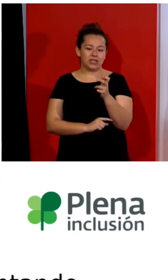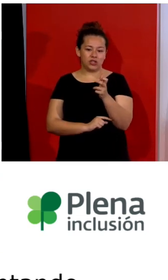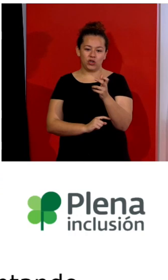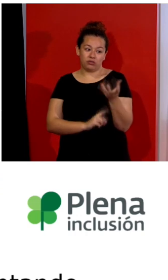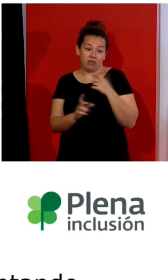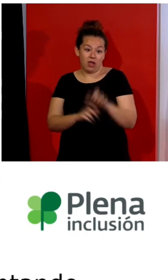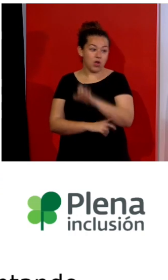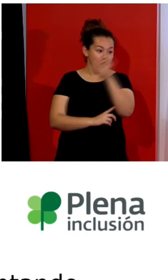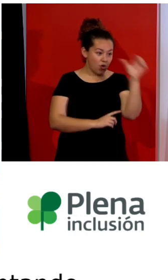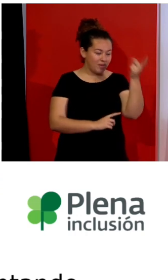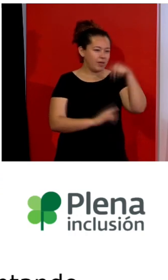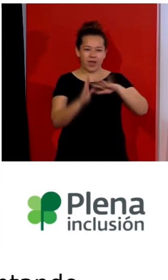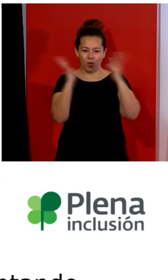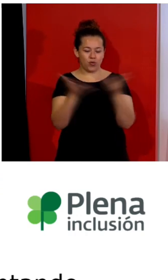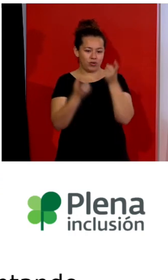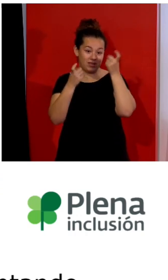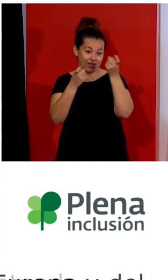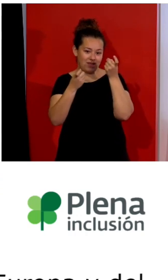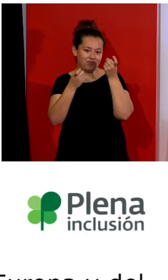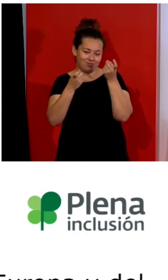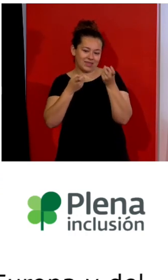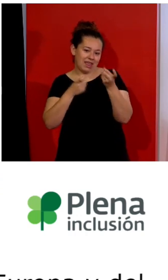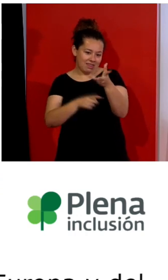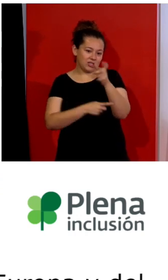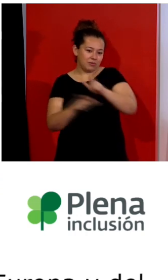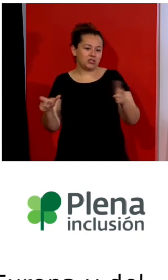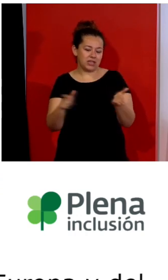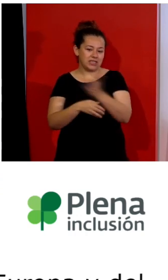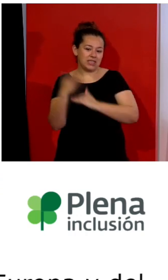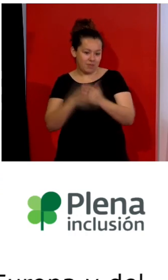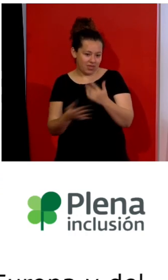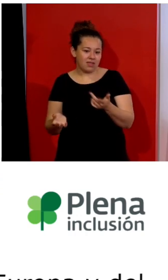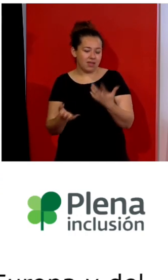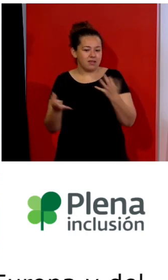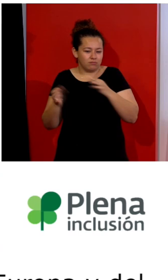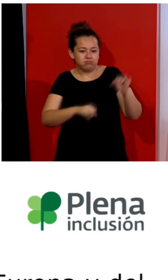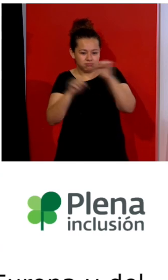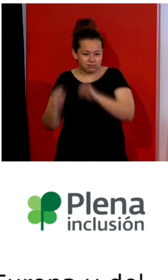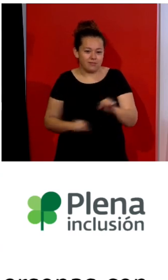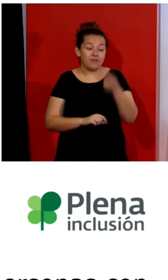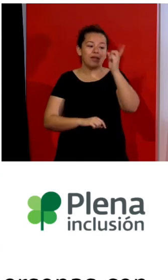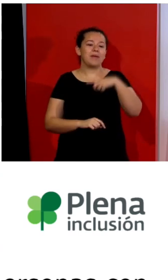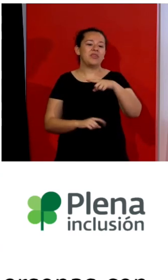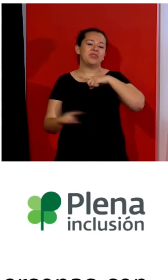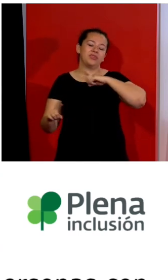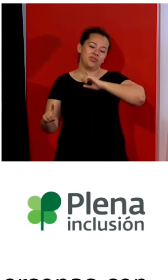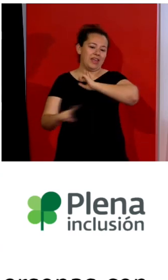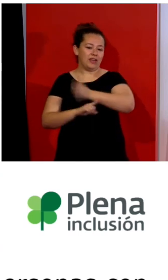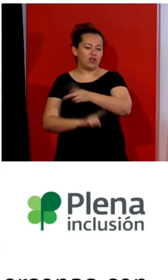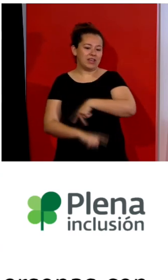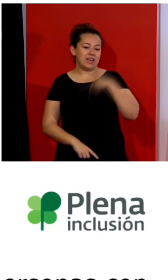Europa y del mundo. Bueno, los derechos de las personas con discapacidad, ¿verdad, Ana? Bueno, también al director general de la Función